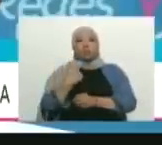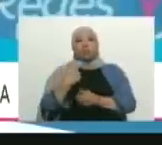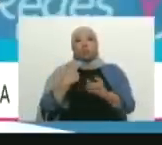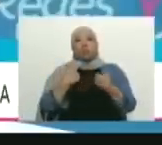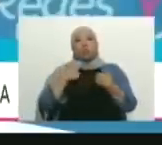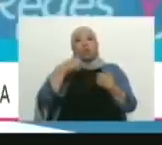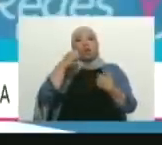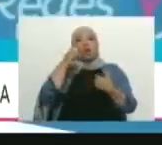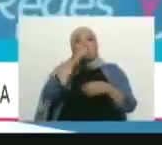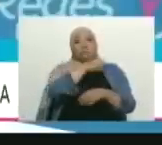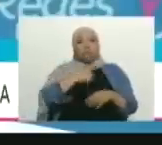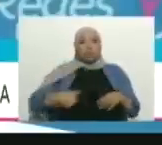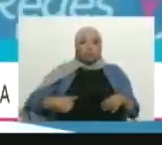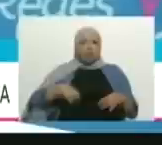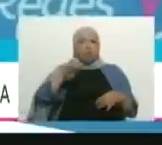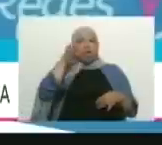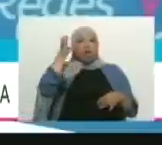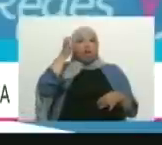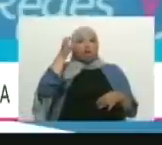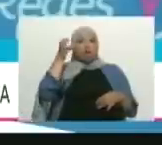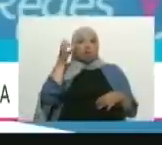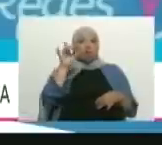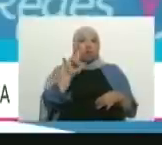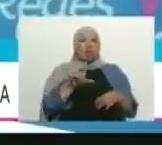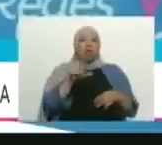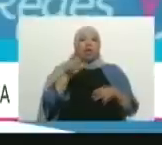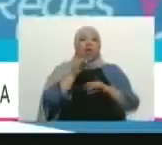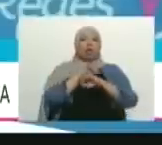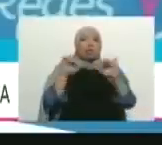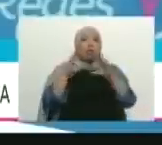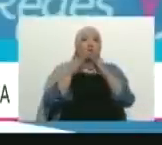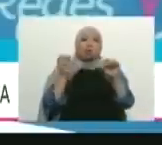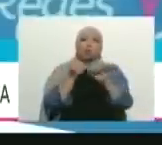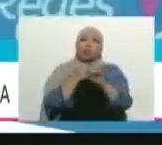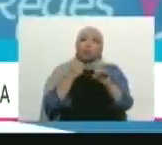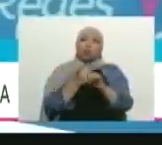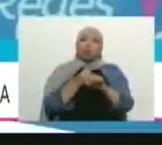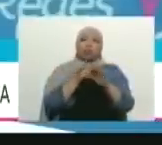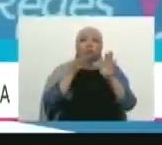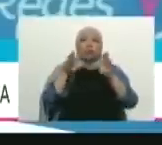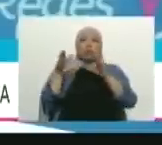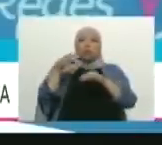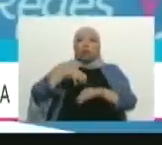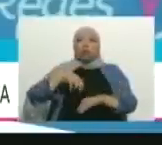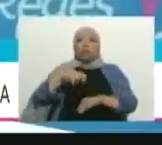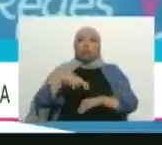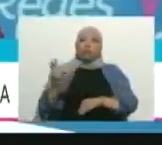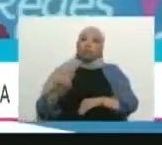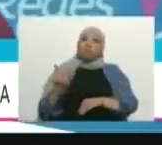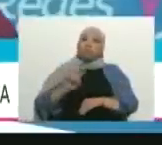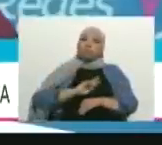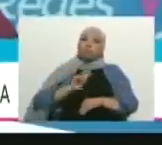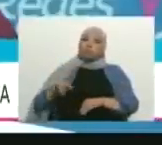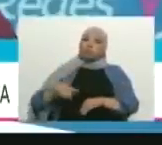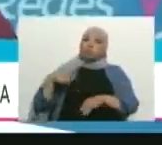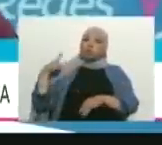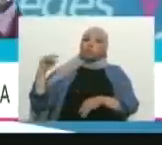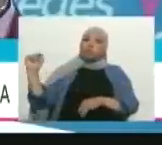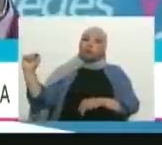Morales, todos los golpes de Estado han tenido un sello, Organización de Estados Americanos. Por eso nosotros nos fuimos